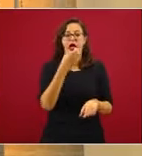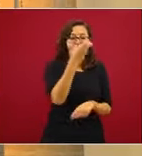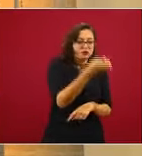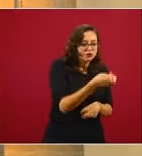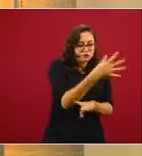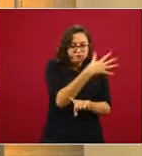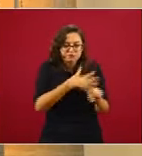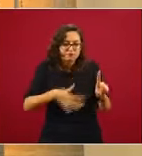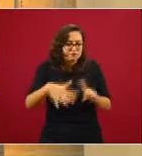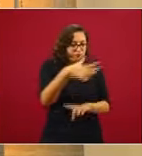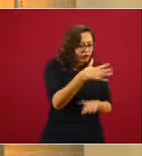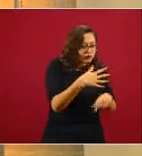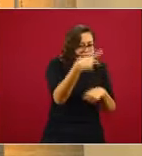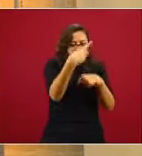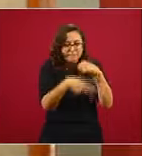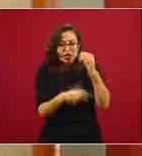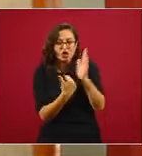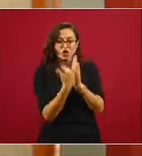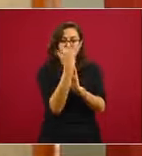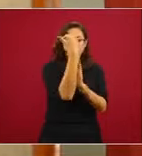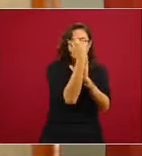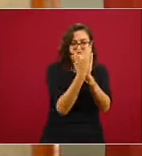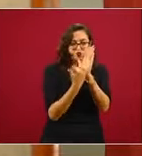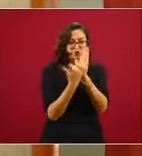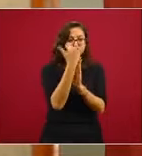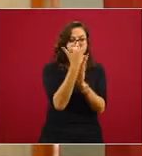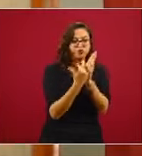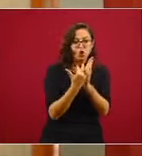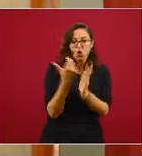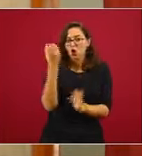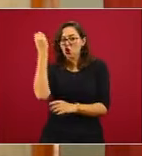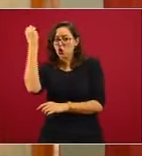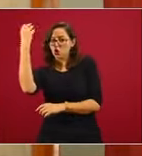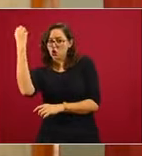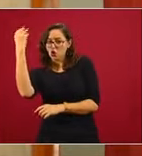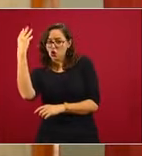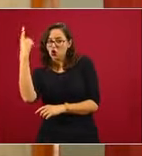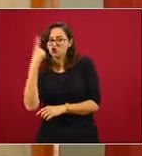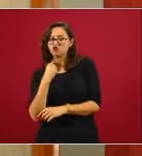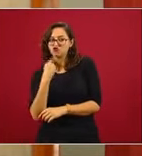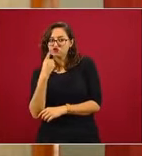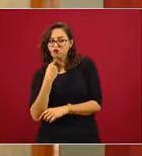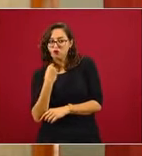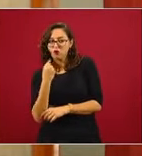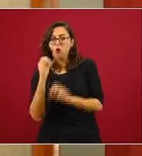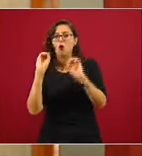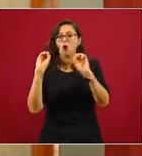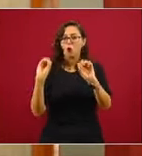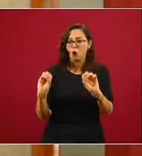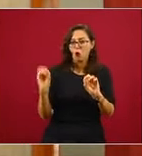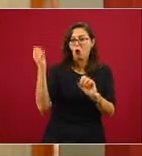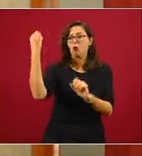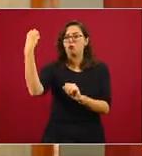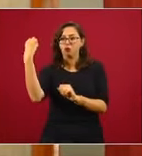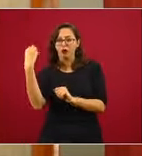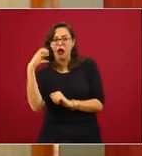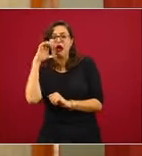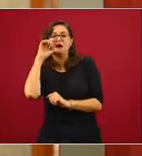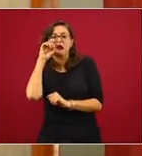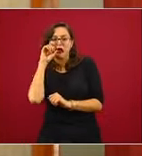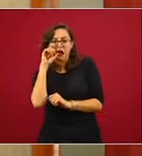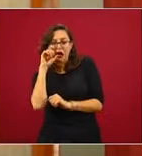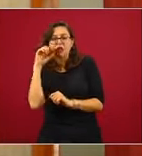función del análisis del riesgo, de incrementar un poco o empezar con la movilización de